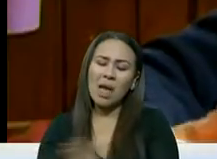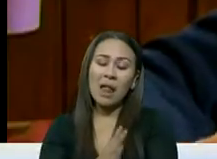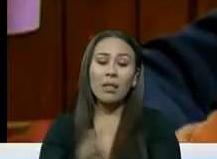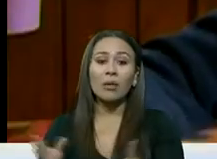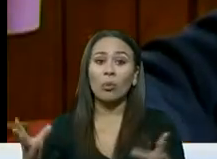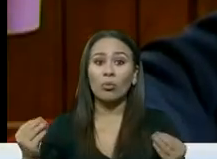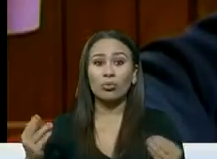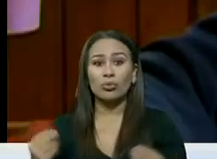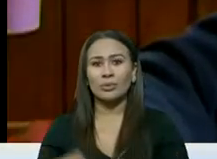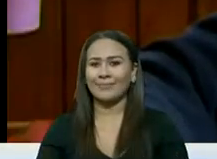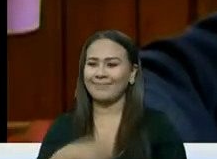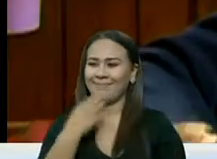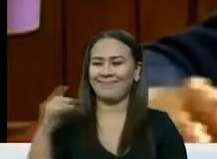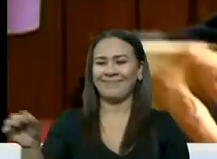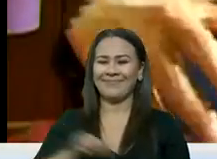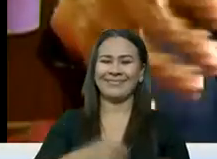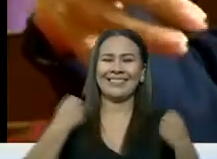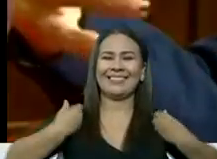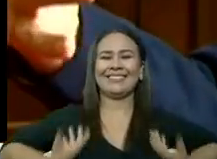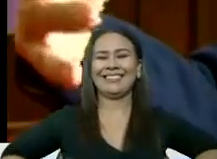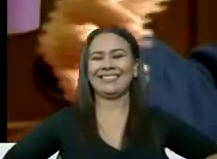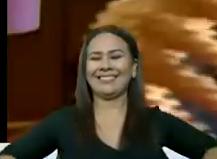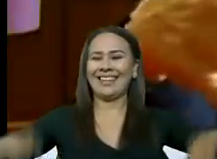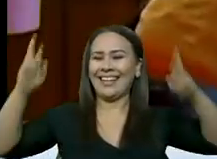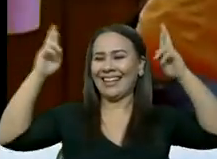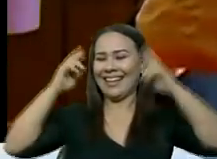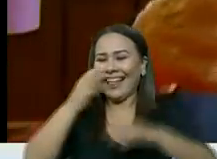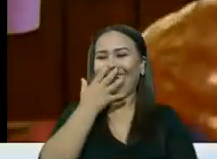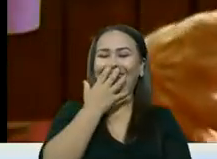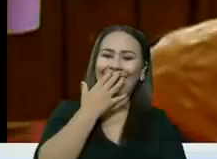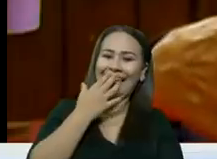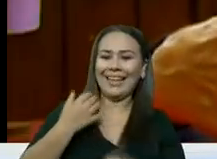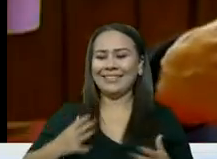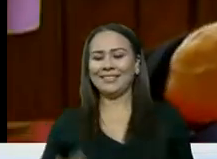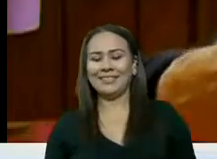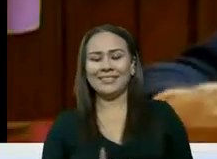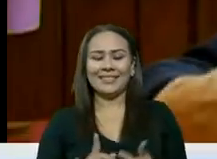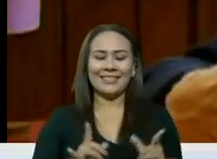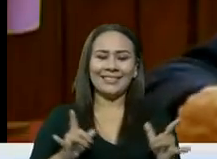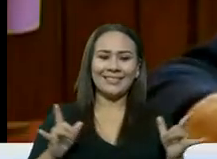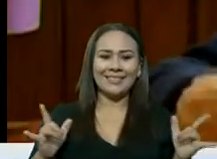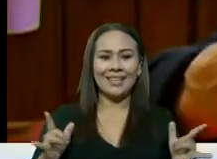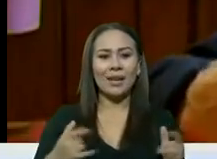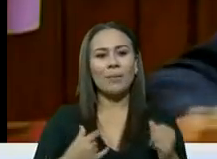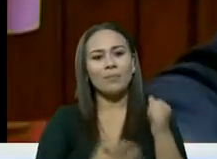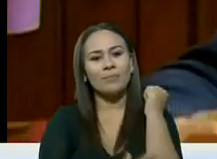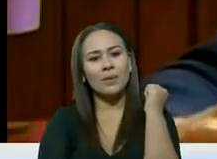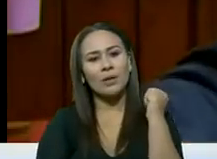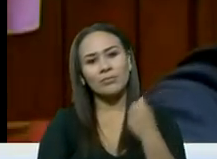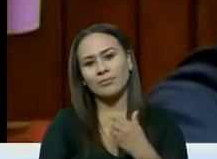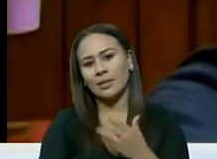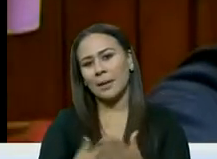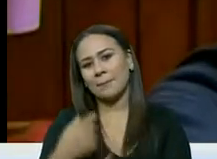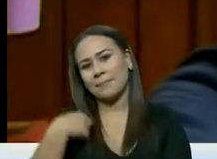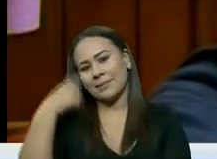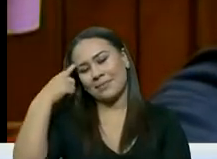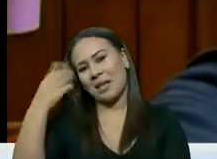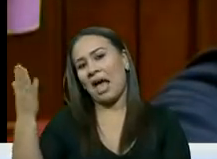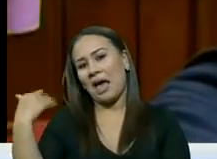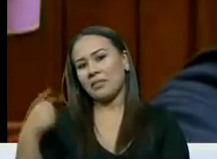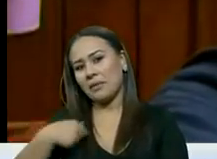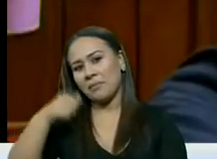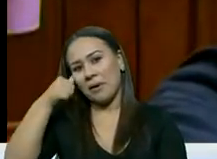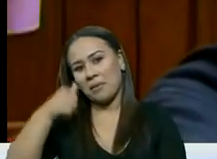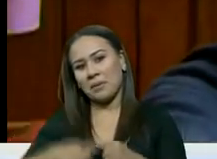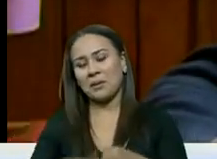vestirse como reyes y sentir este lujo en su pobreza, me acuerdo los primeros trajes, sí, eran un